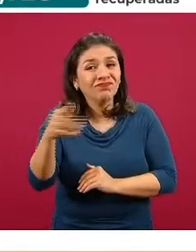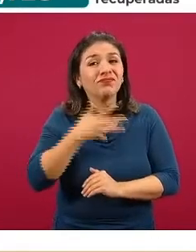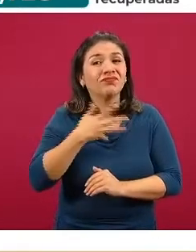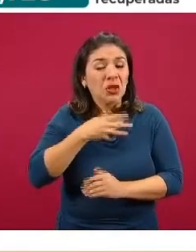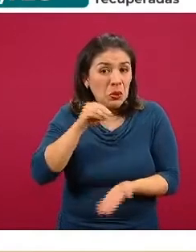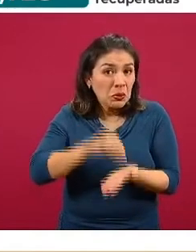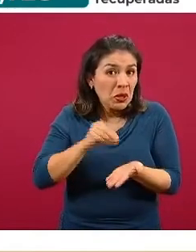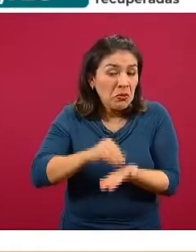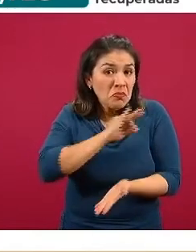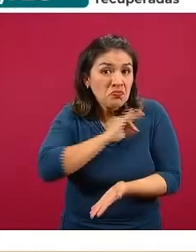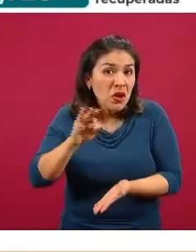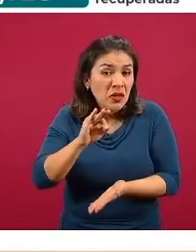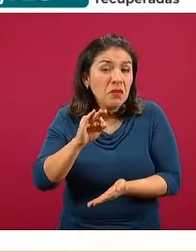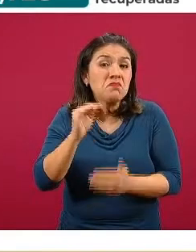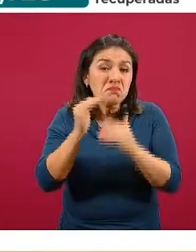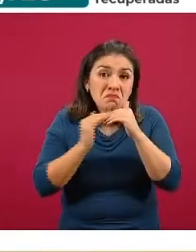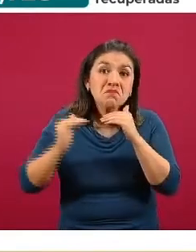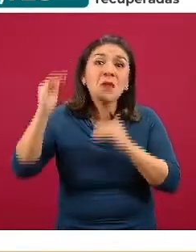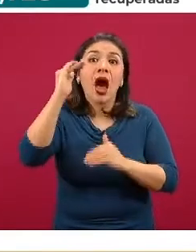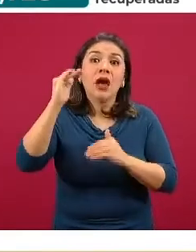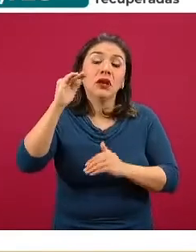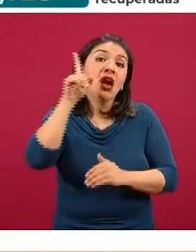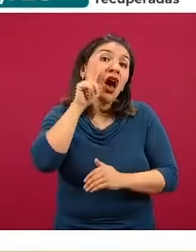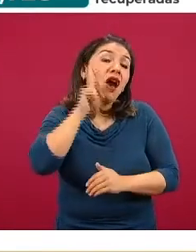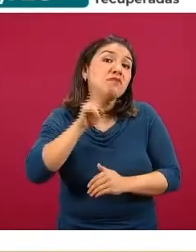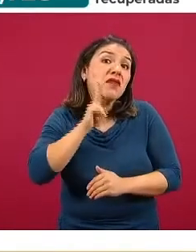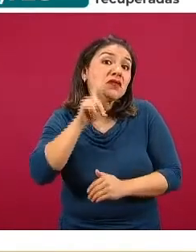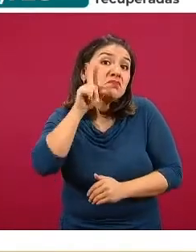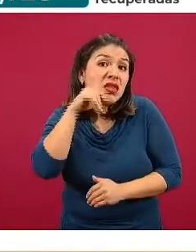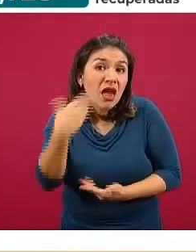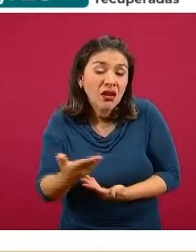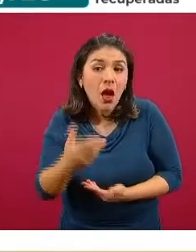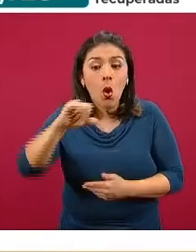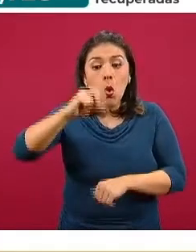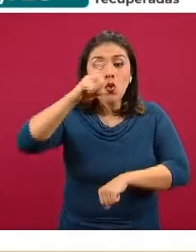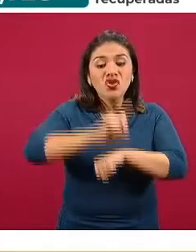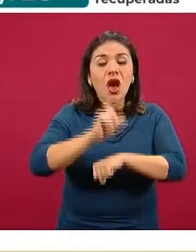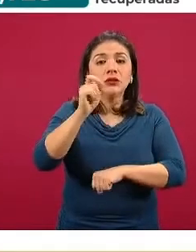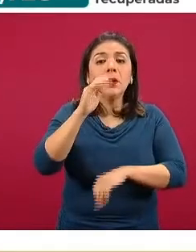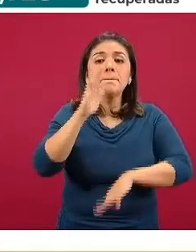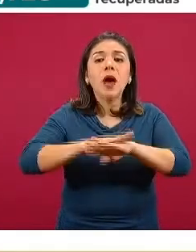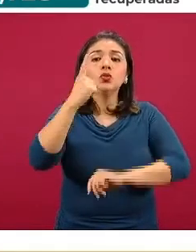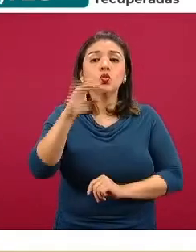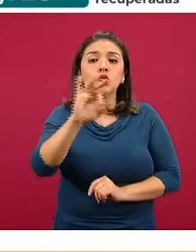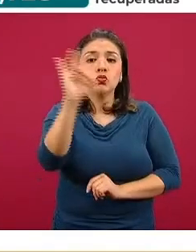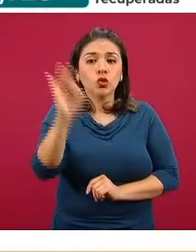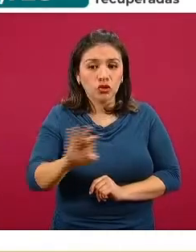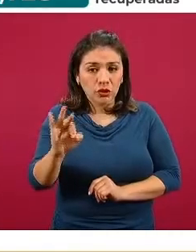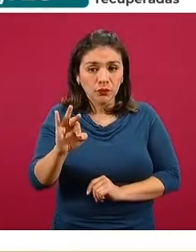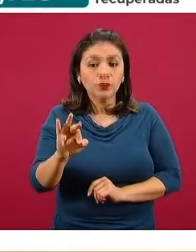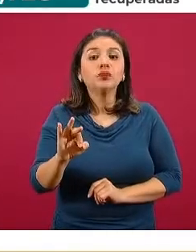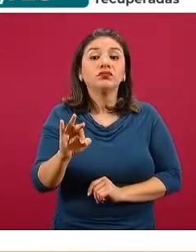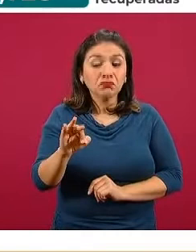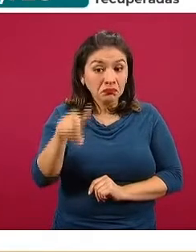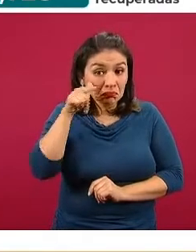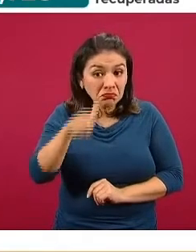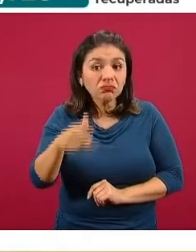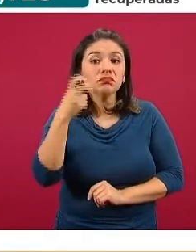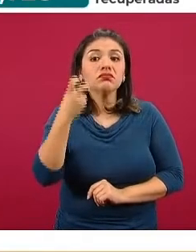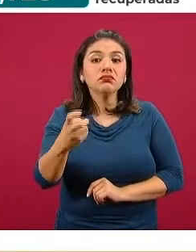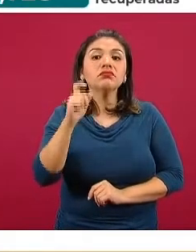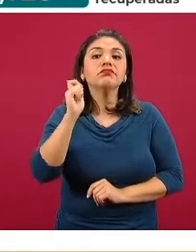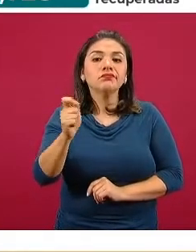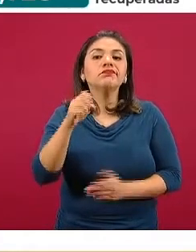todavía tener un ligero incremento más el día de mañana. Para el día de hoy es más 1%, que realmente